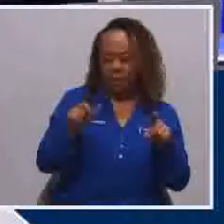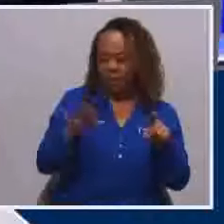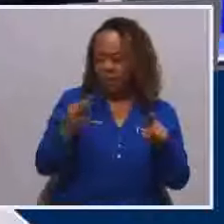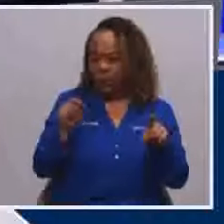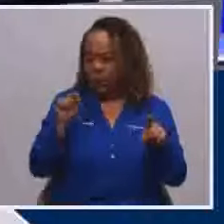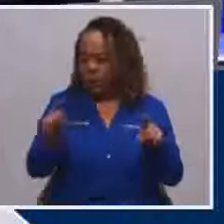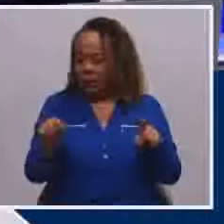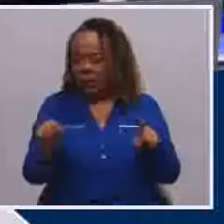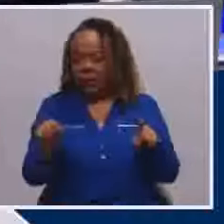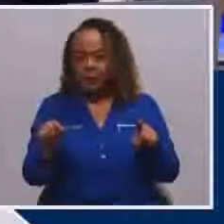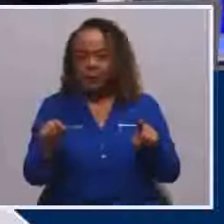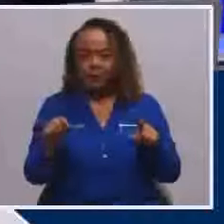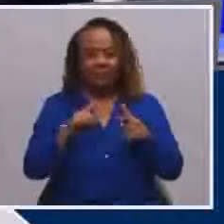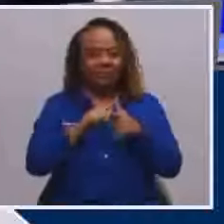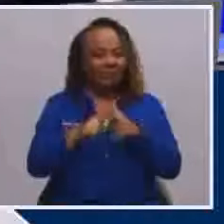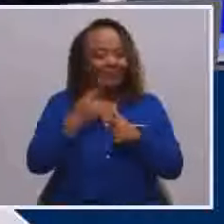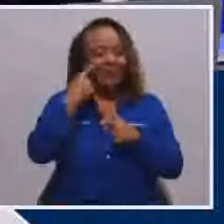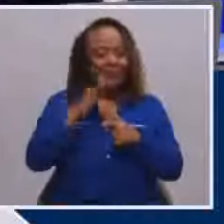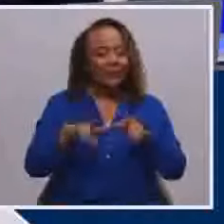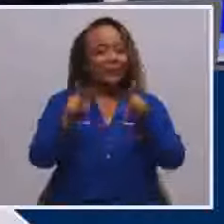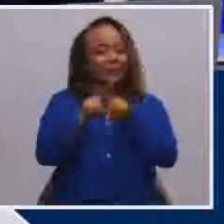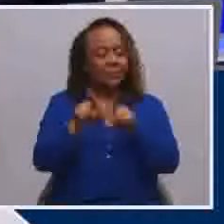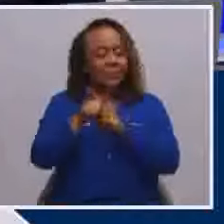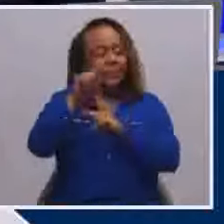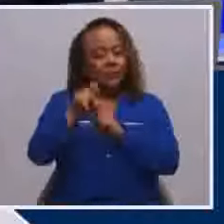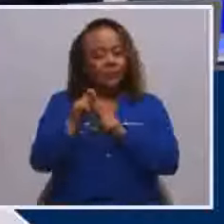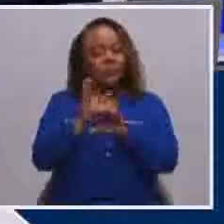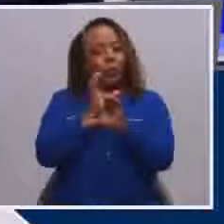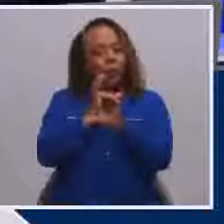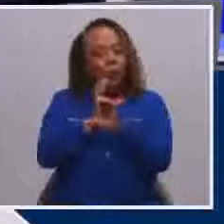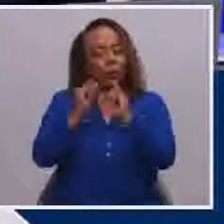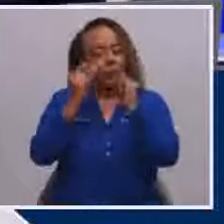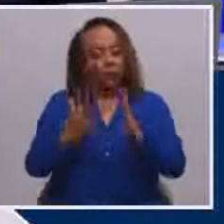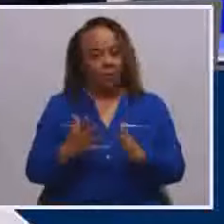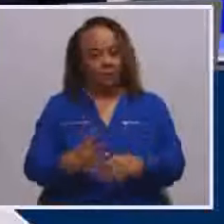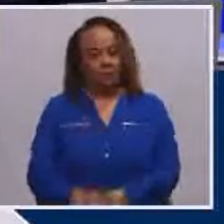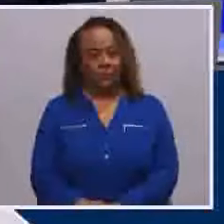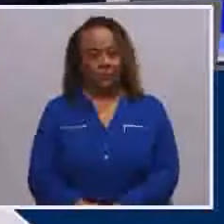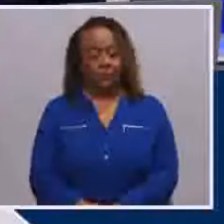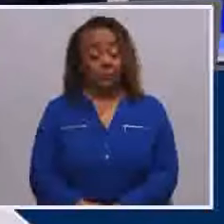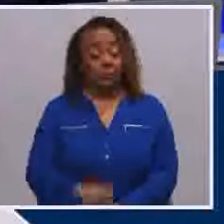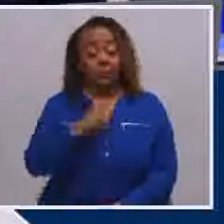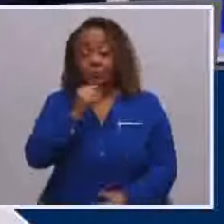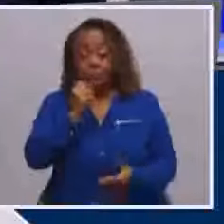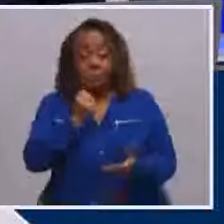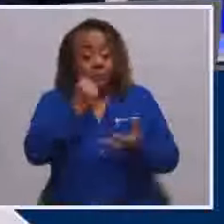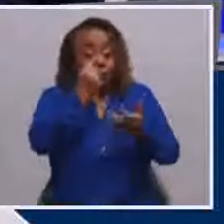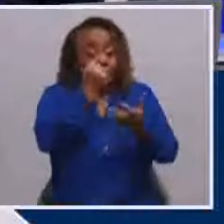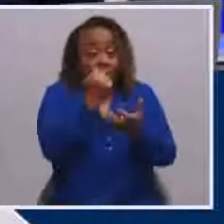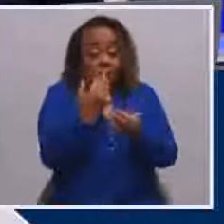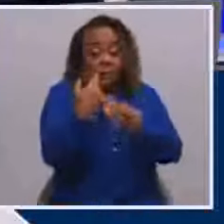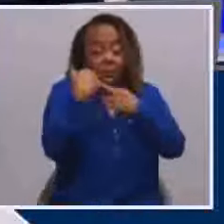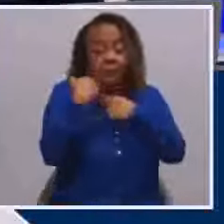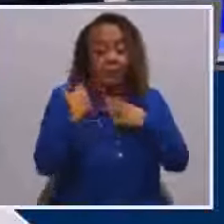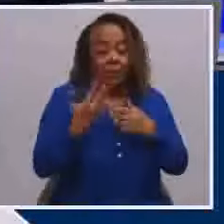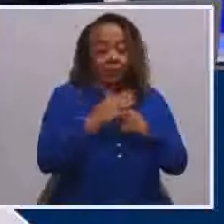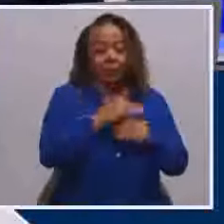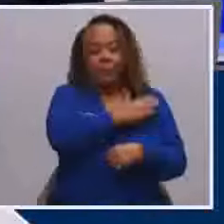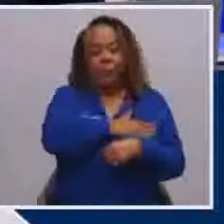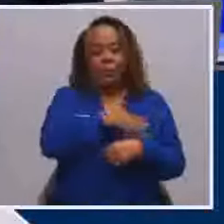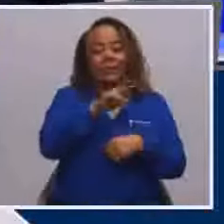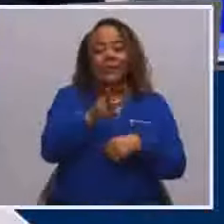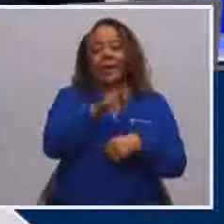otro lado entonces me parece que ahí también tenemos que arropar al protagonista si no se invierte la carga de responsabilidad ahora